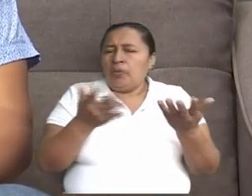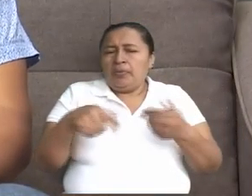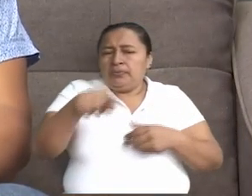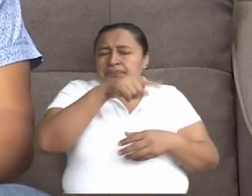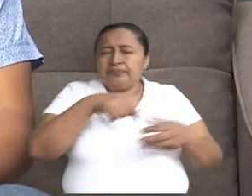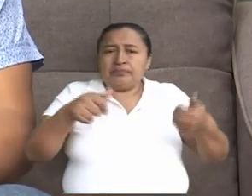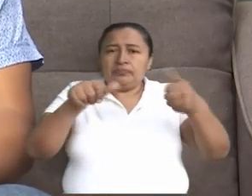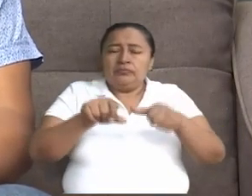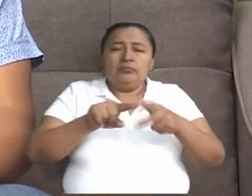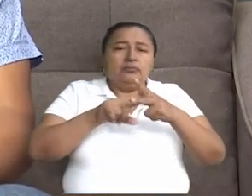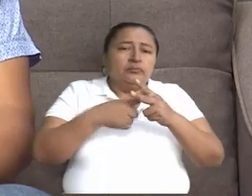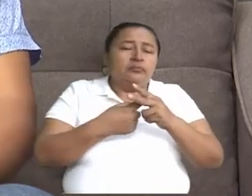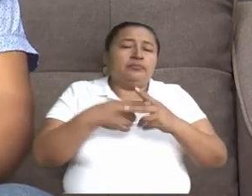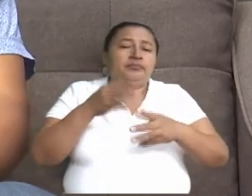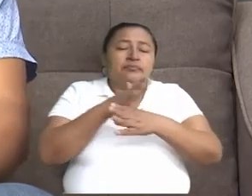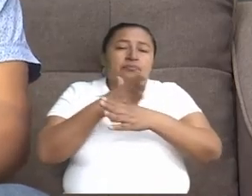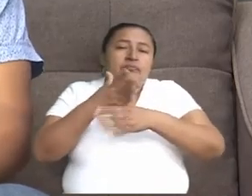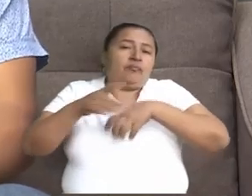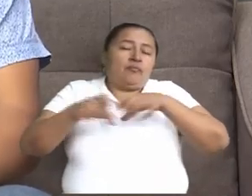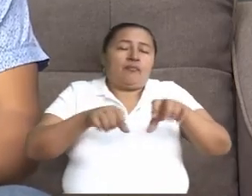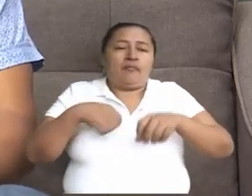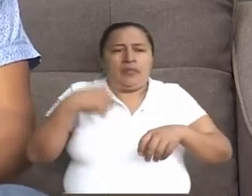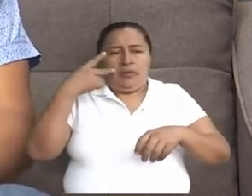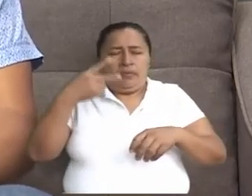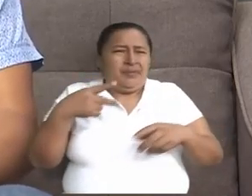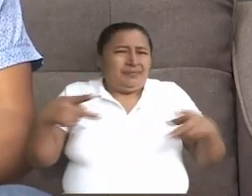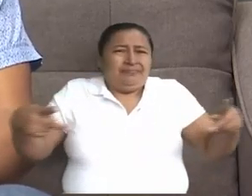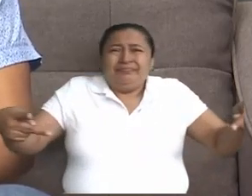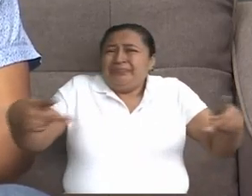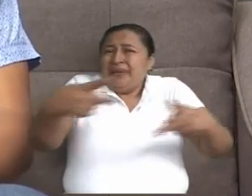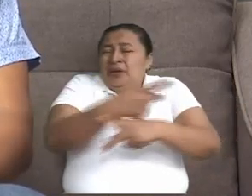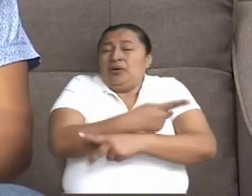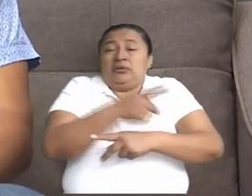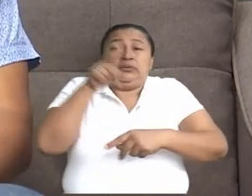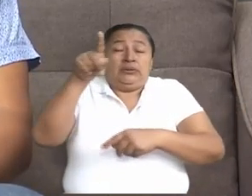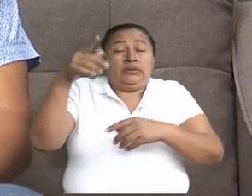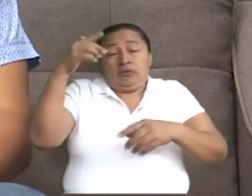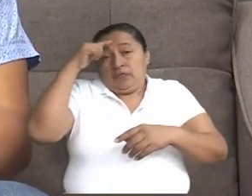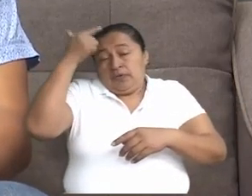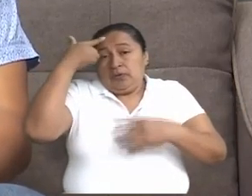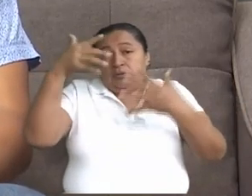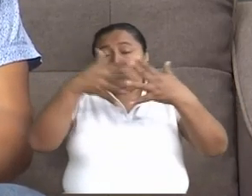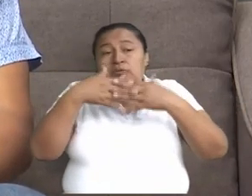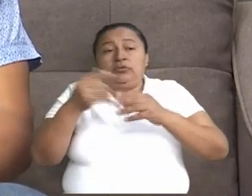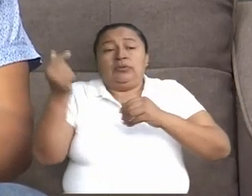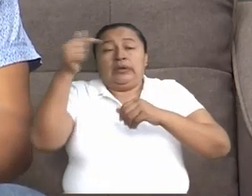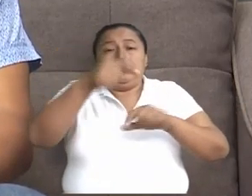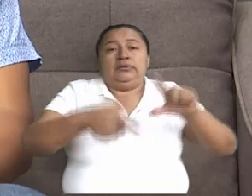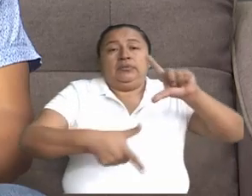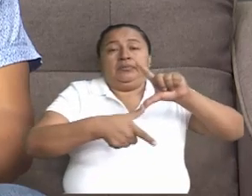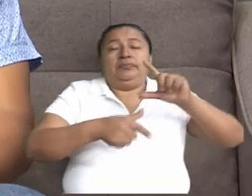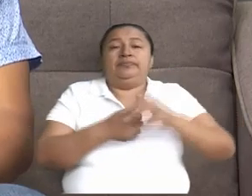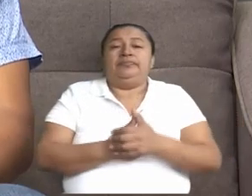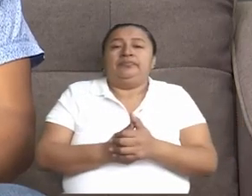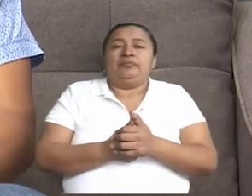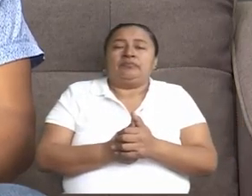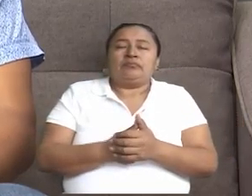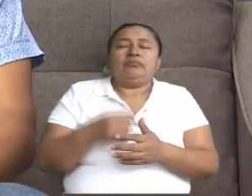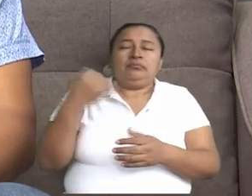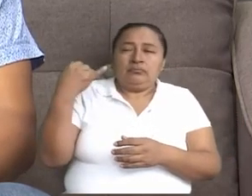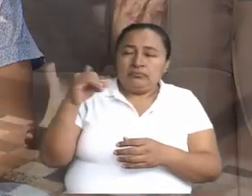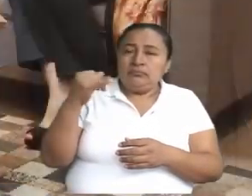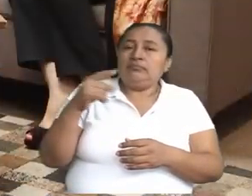partir de esa acciones que vemos cada vez radicalizándose de parte del gobierno de los Estados Unidos para América Latina. Efectivamente, en el